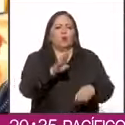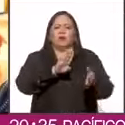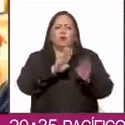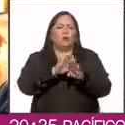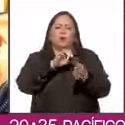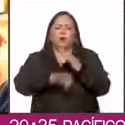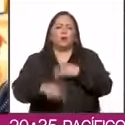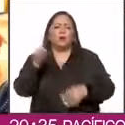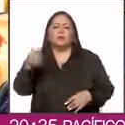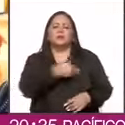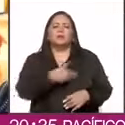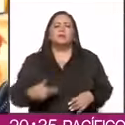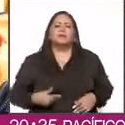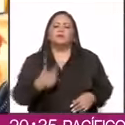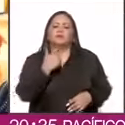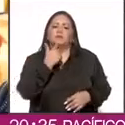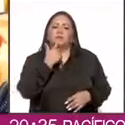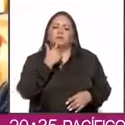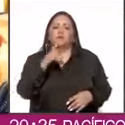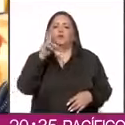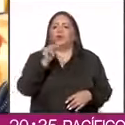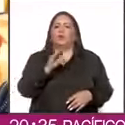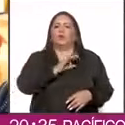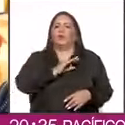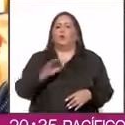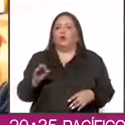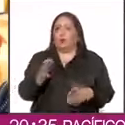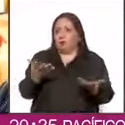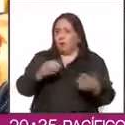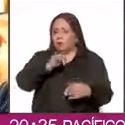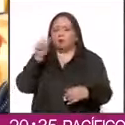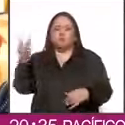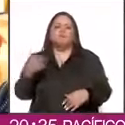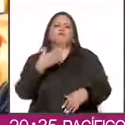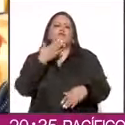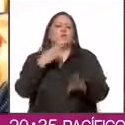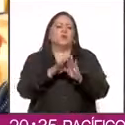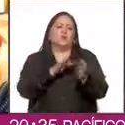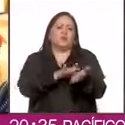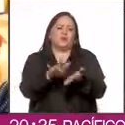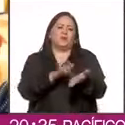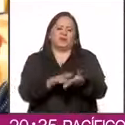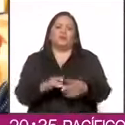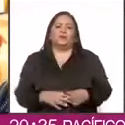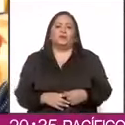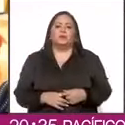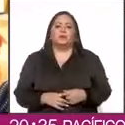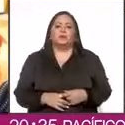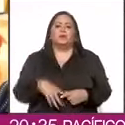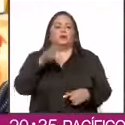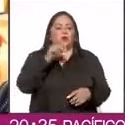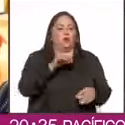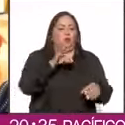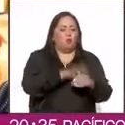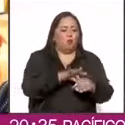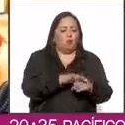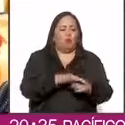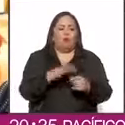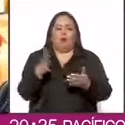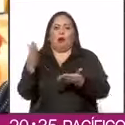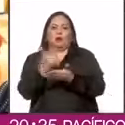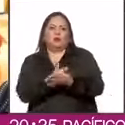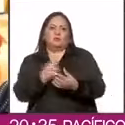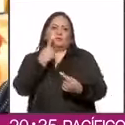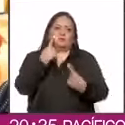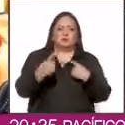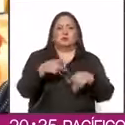Andrés Manuel López Obrador, no podía actuar de otra manera. Ni en votos ni en ganar